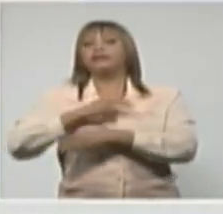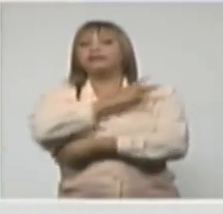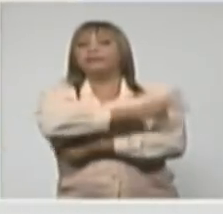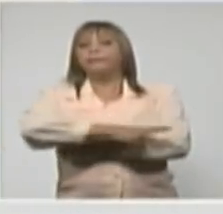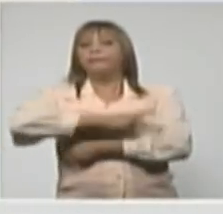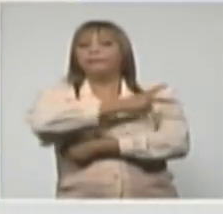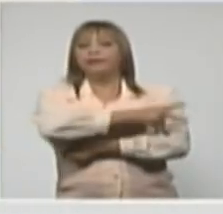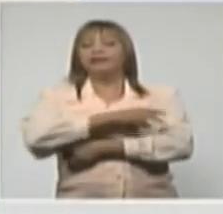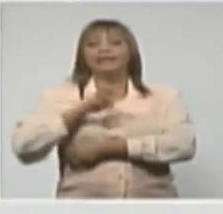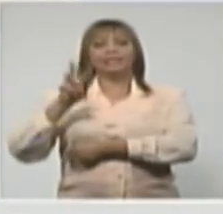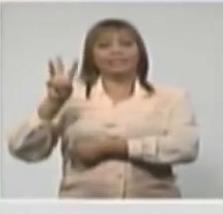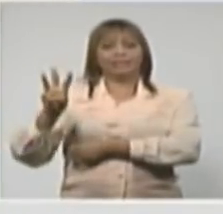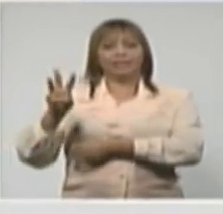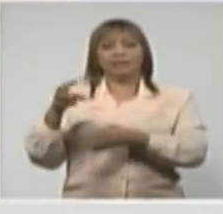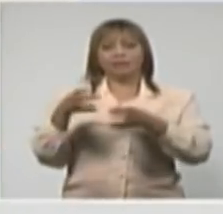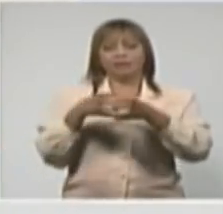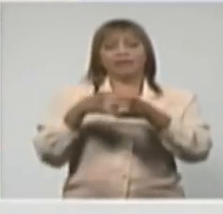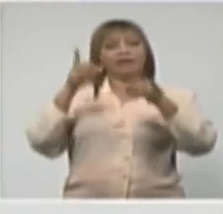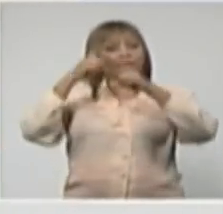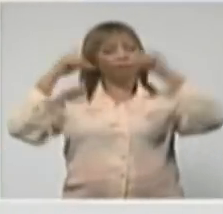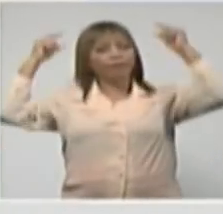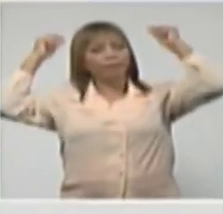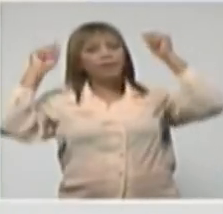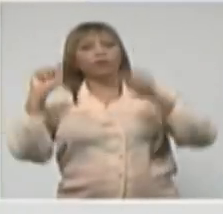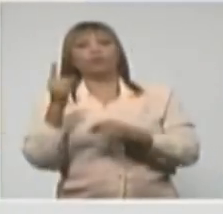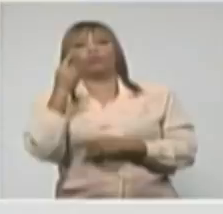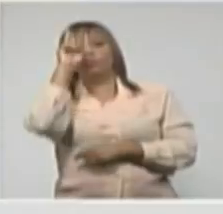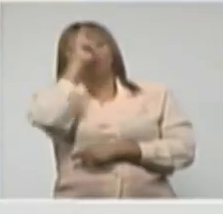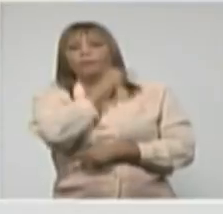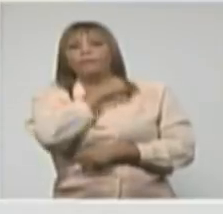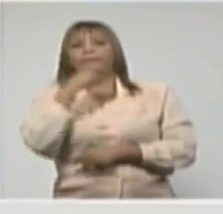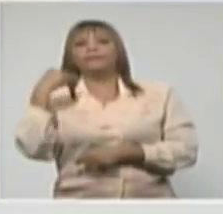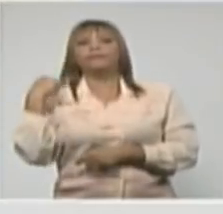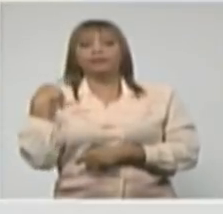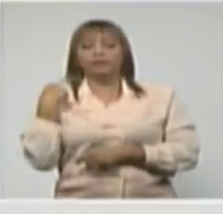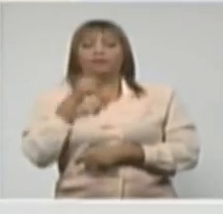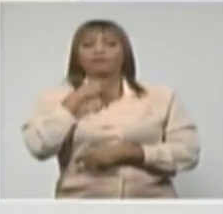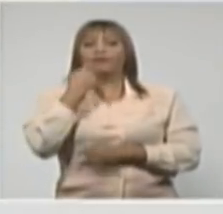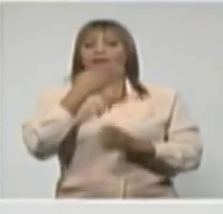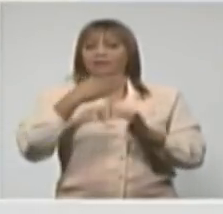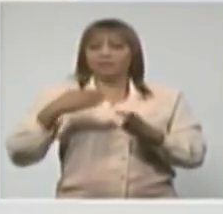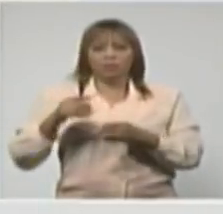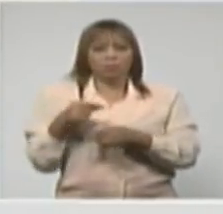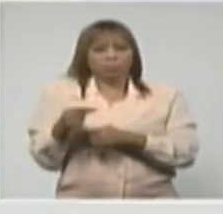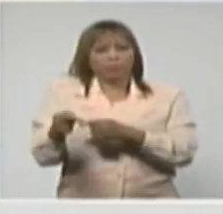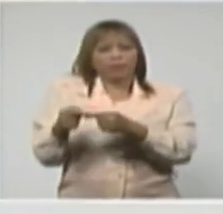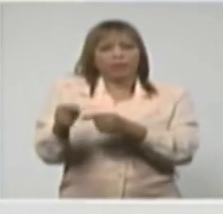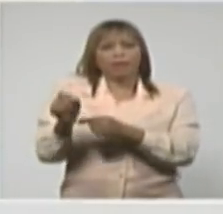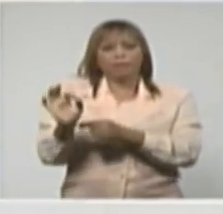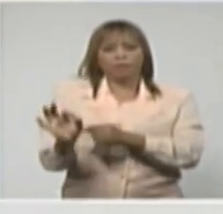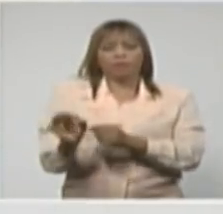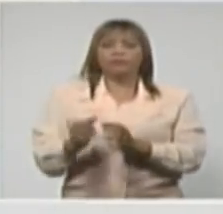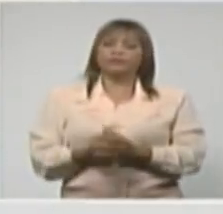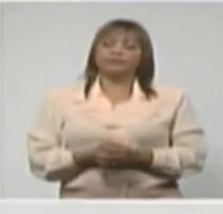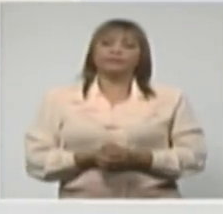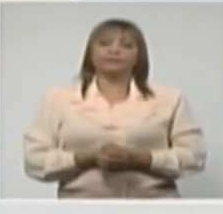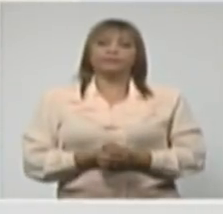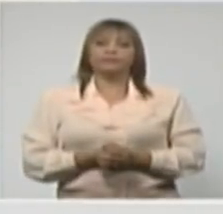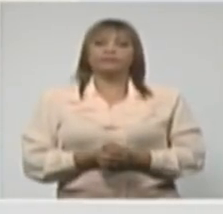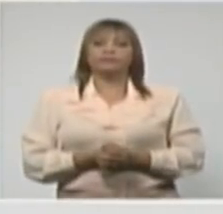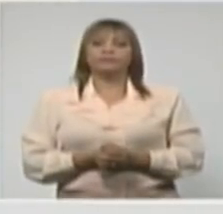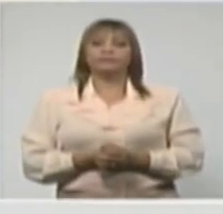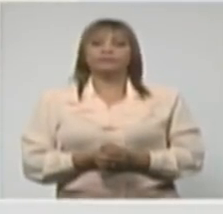3 de ellos enfermeros, 1 médico, que falleció recientemente en la República